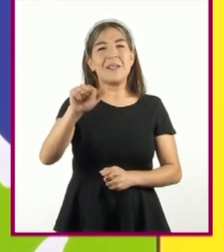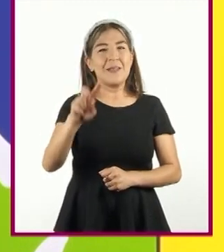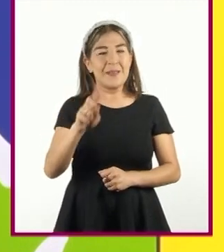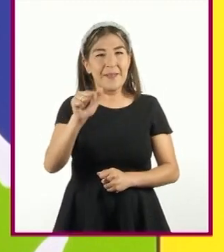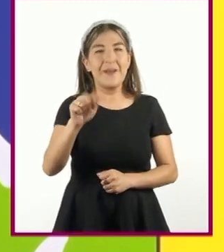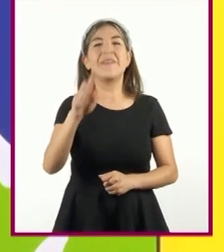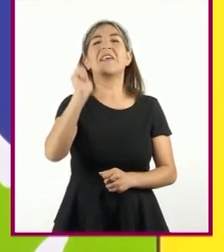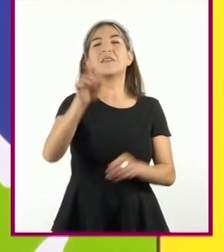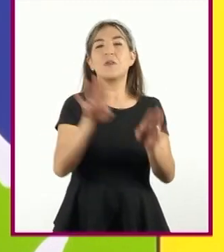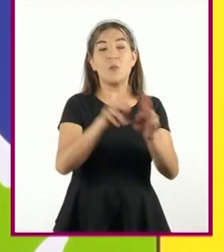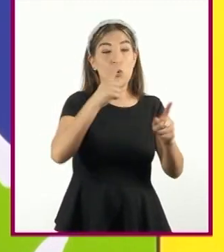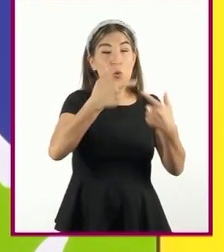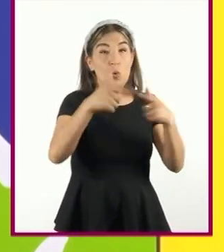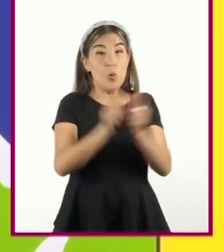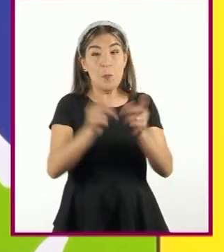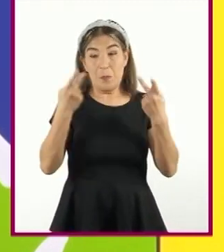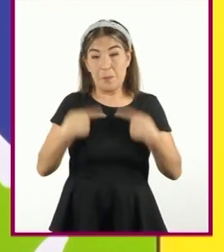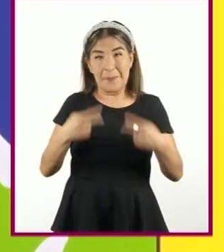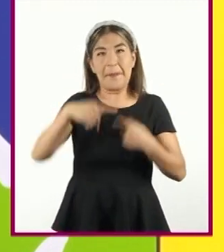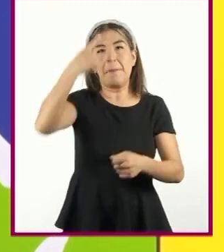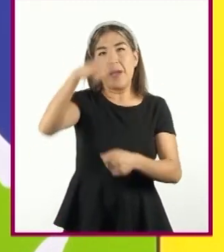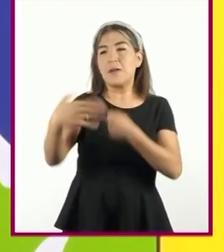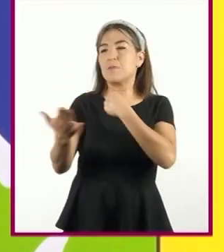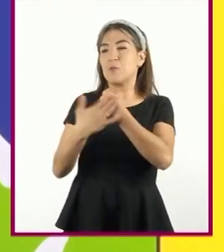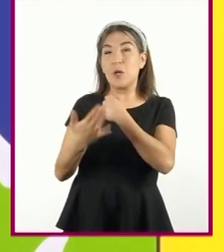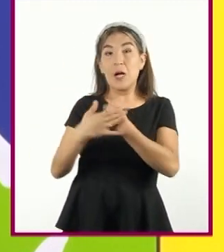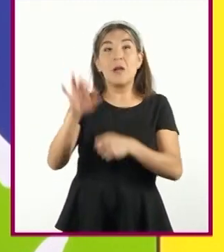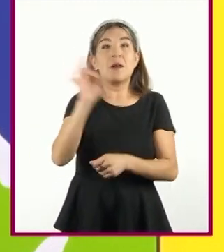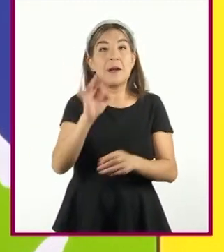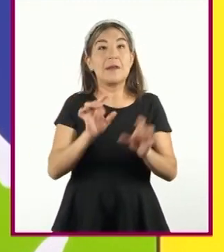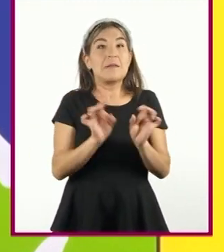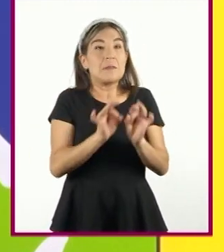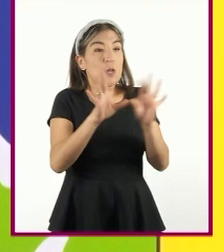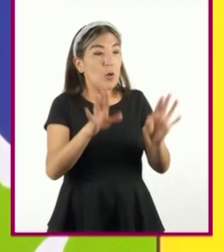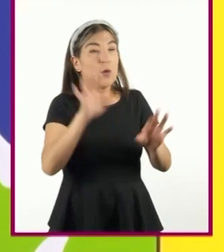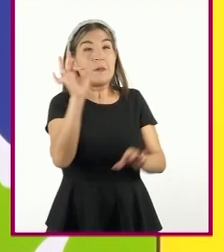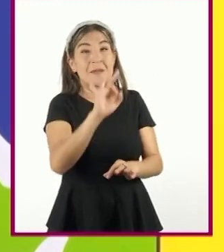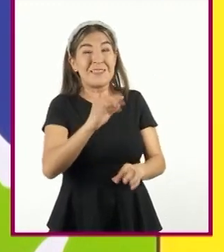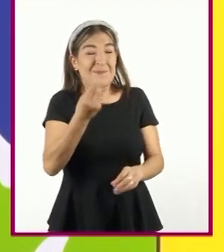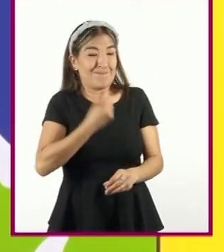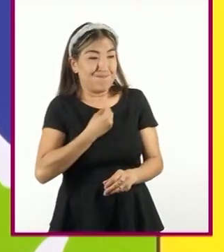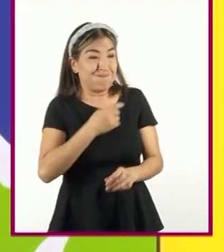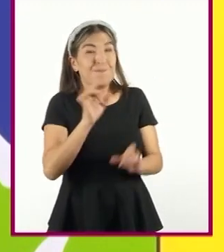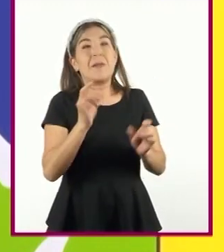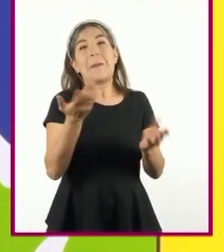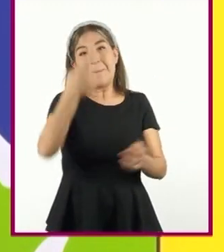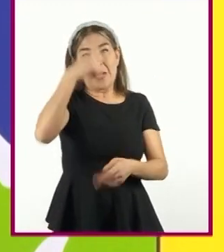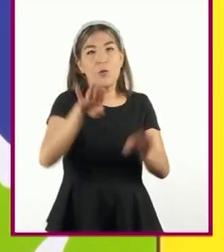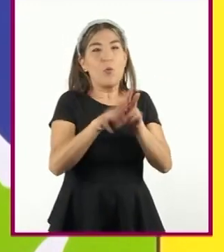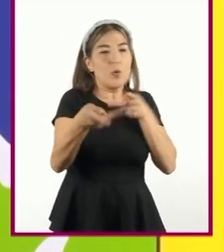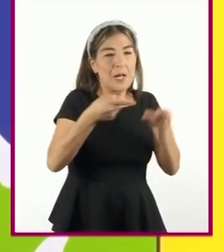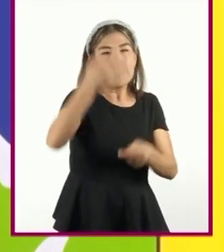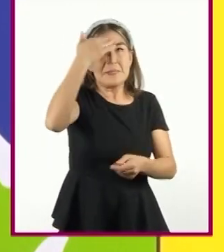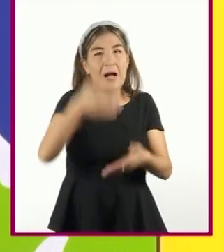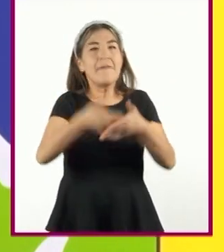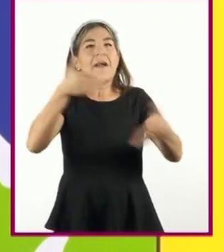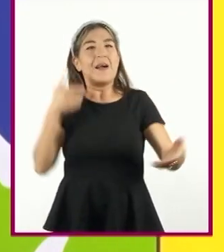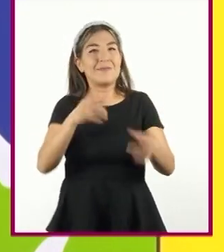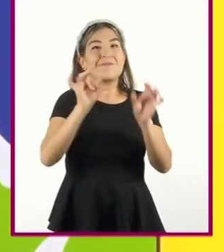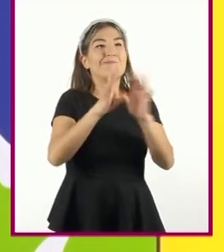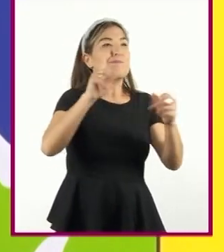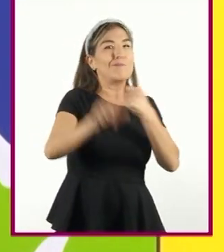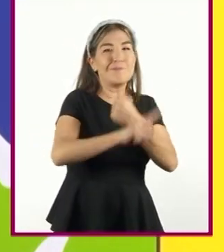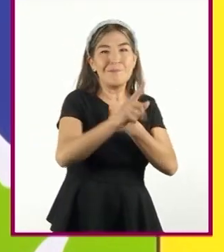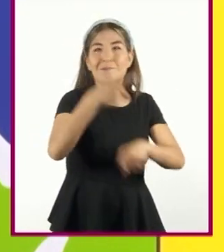un grupo de personas para anticiparse, hacer frente, resistir o recuperarse de los efectos de un